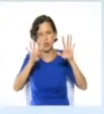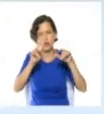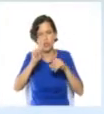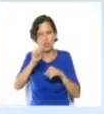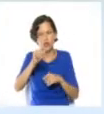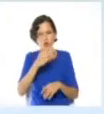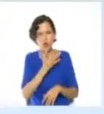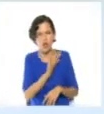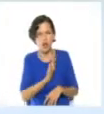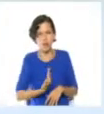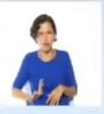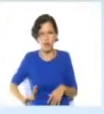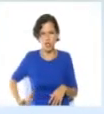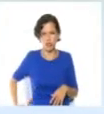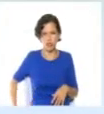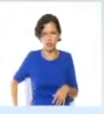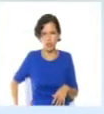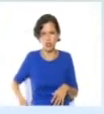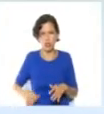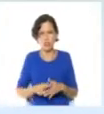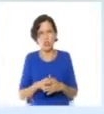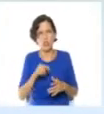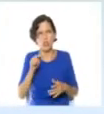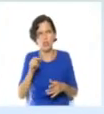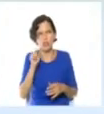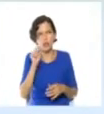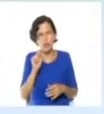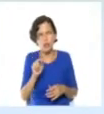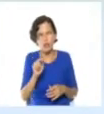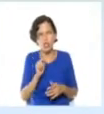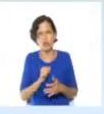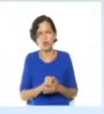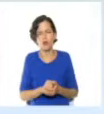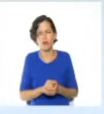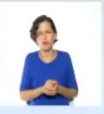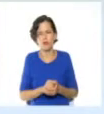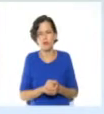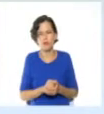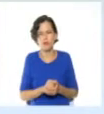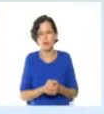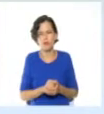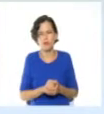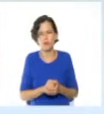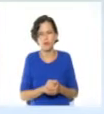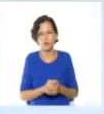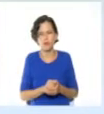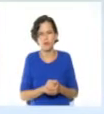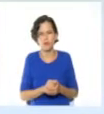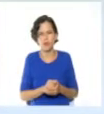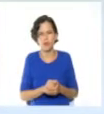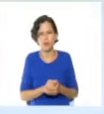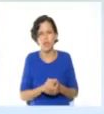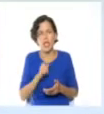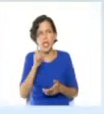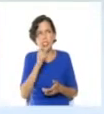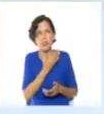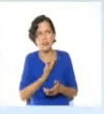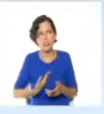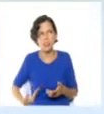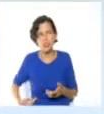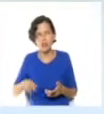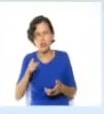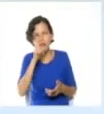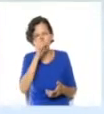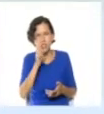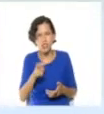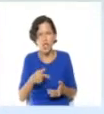el presidente de turno de ese entonces es Raimundo Andueza Palacio. Raimundo Andueza